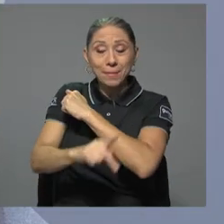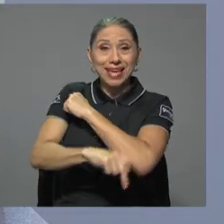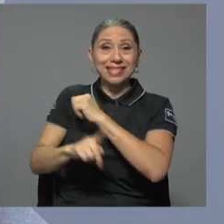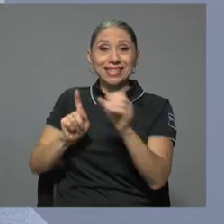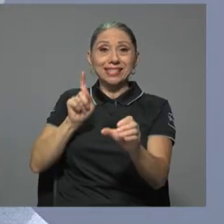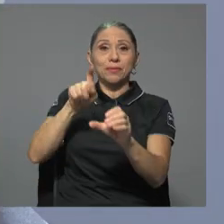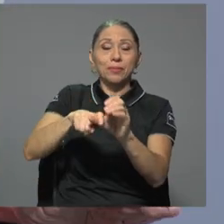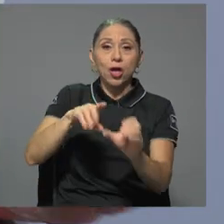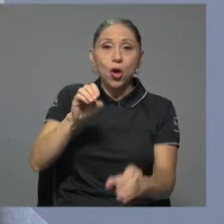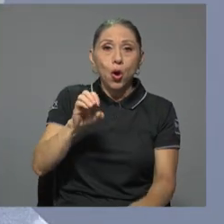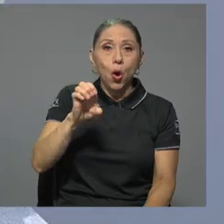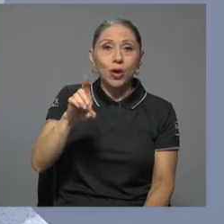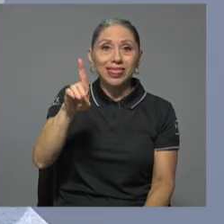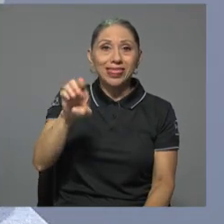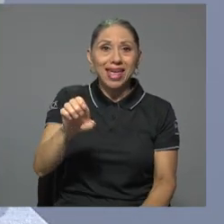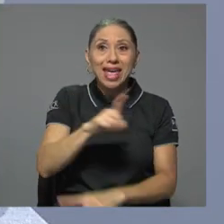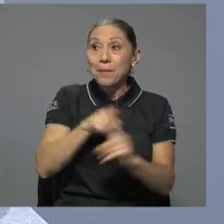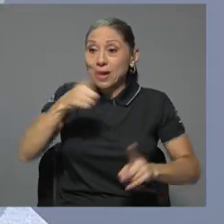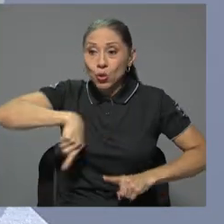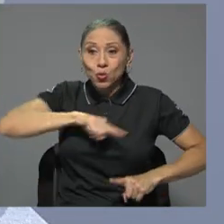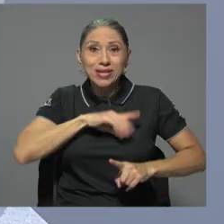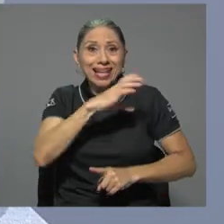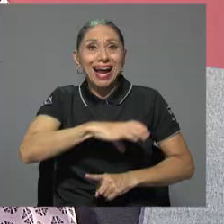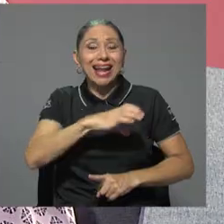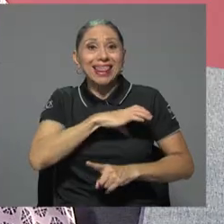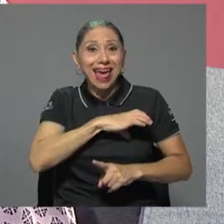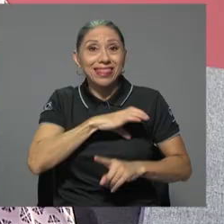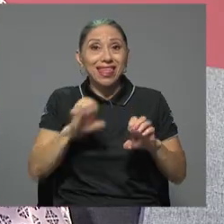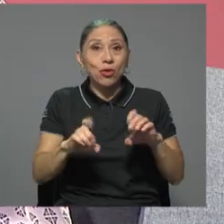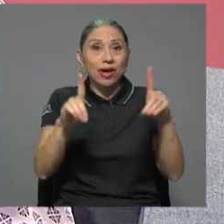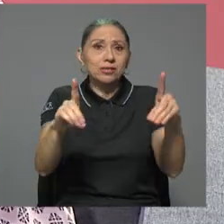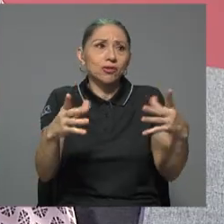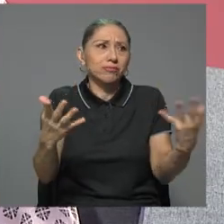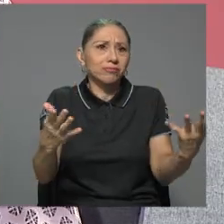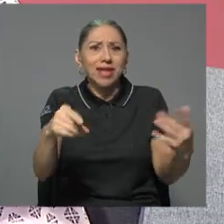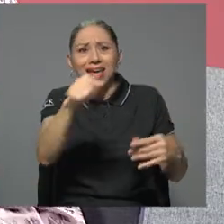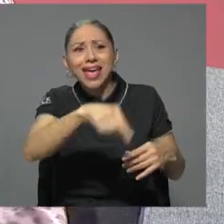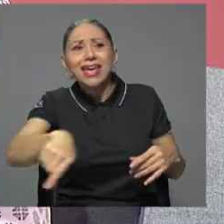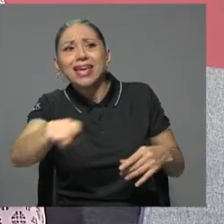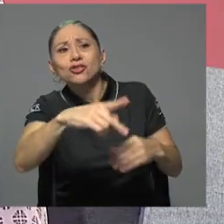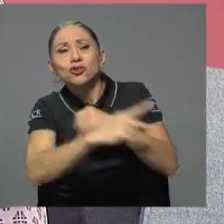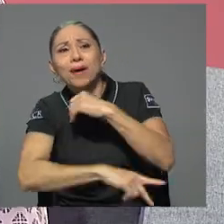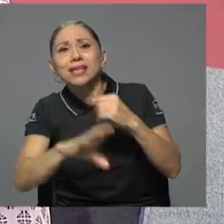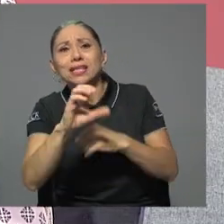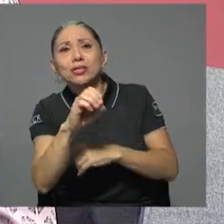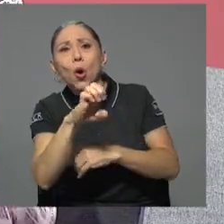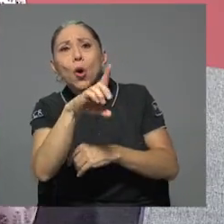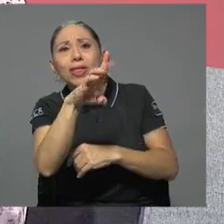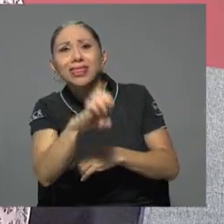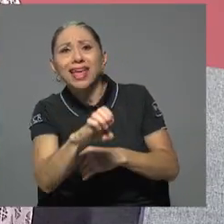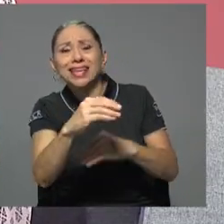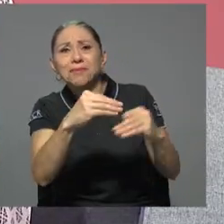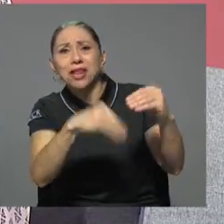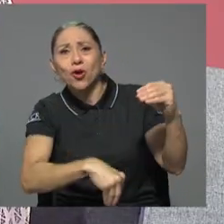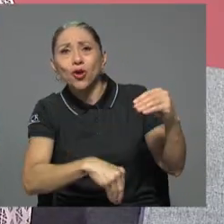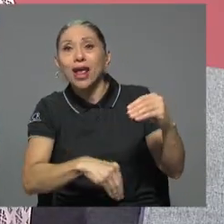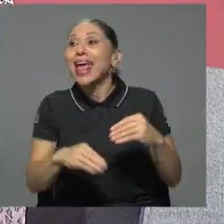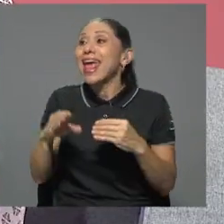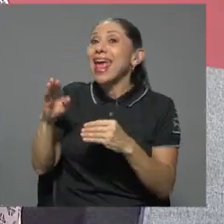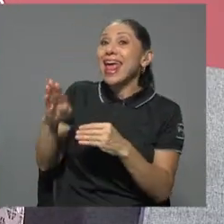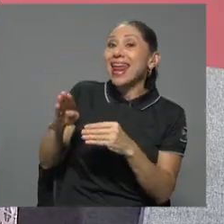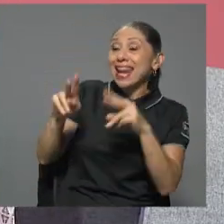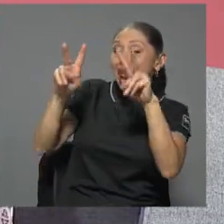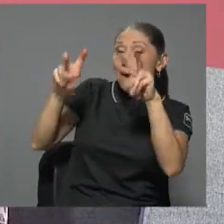calidad de la educación en mucho menor se nos vuelve en la prueba pisa a la hora en las pruebas pisa costa rica- interviene y de 75 países